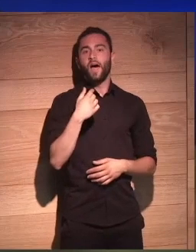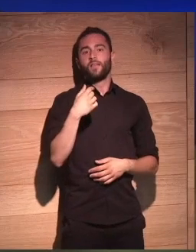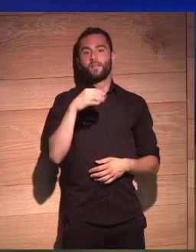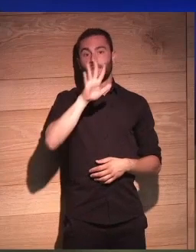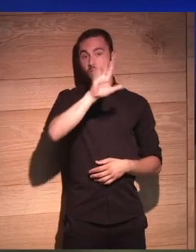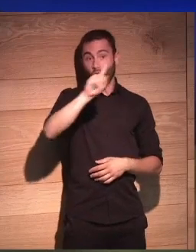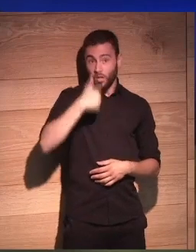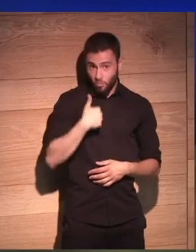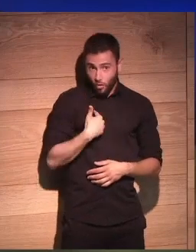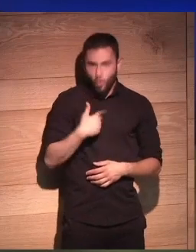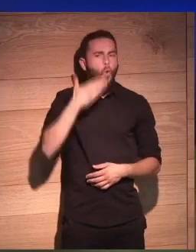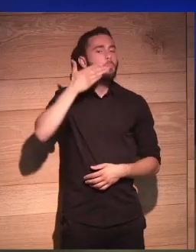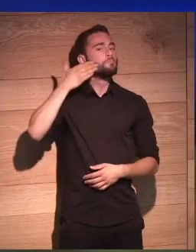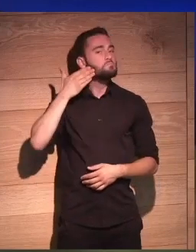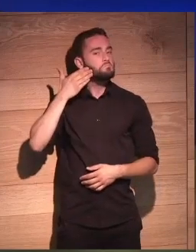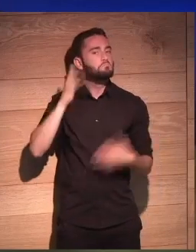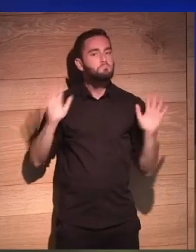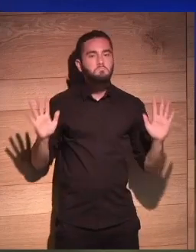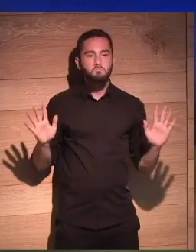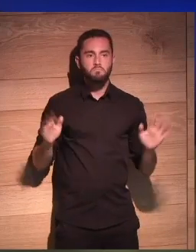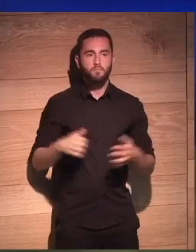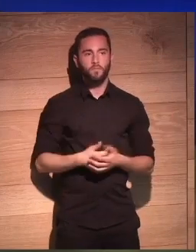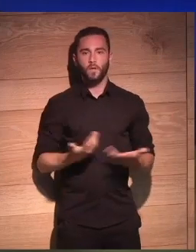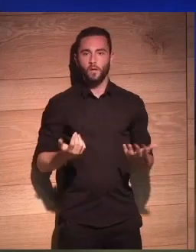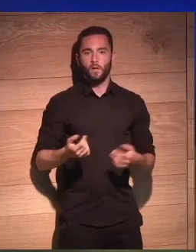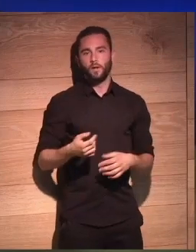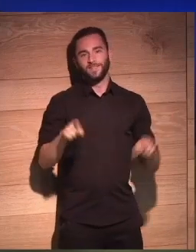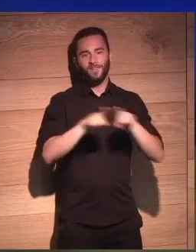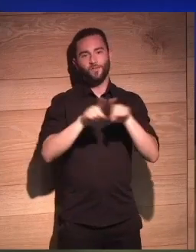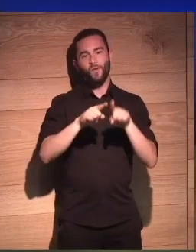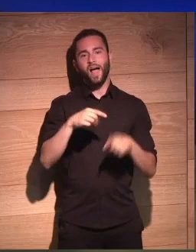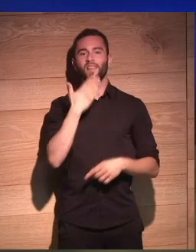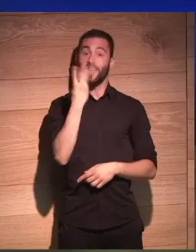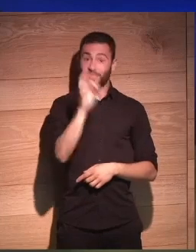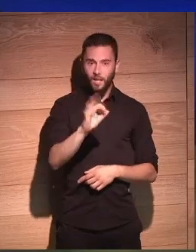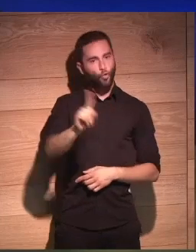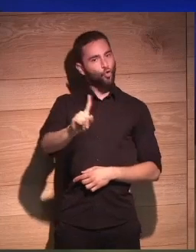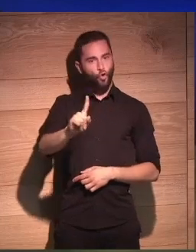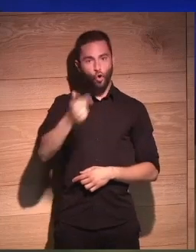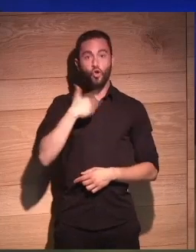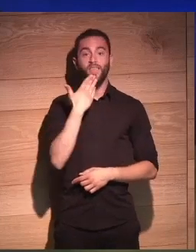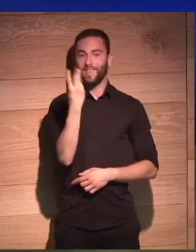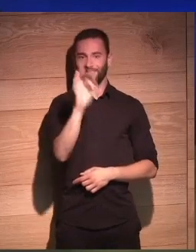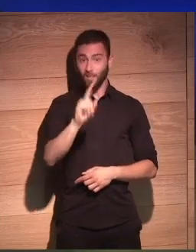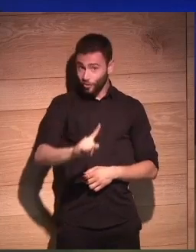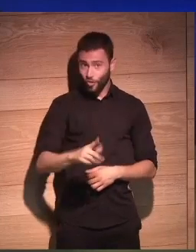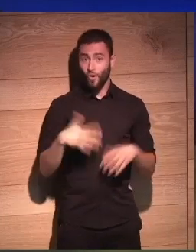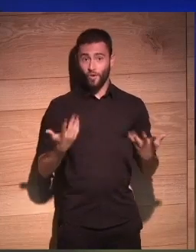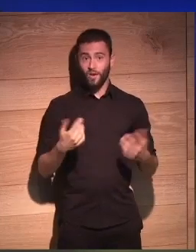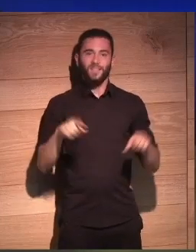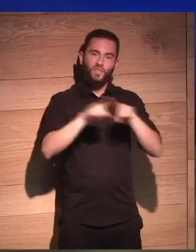años. Y estoy orgulloso de eso, no decir, es como si tuviera 30 años, porque no tengo 30 años. Y eso sería negar